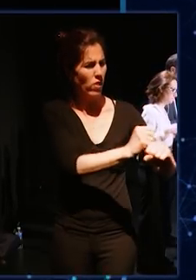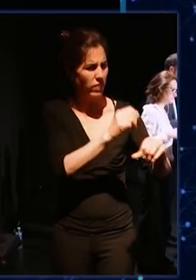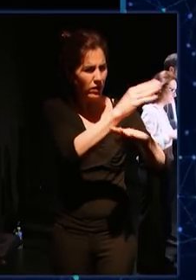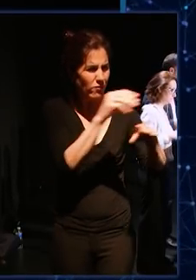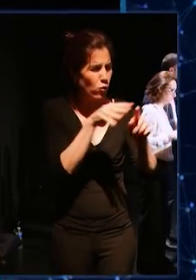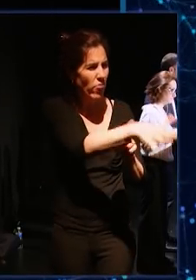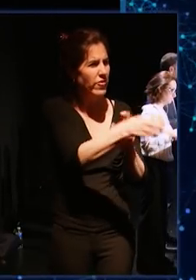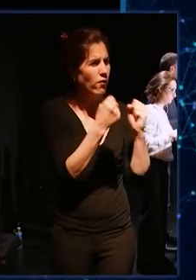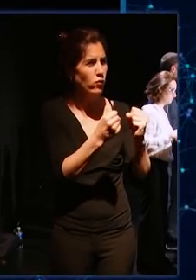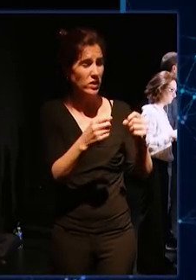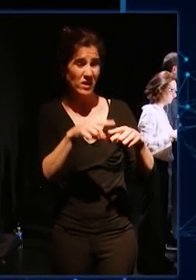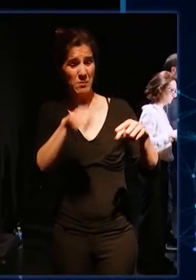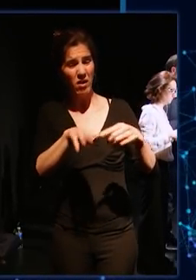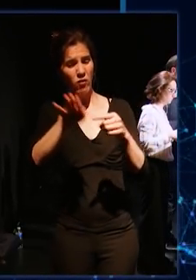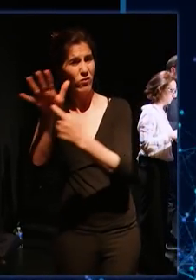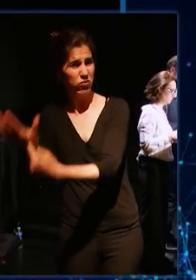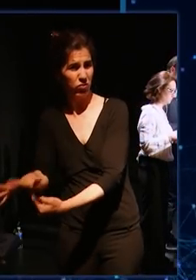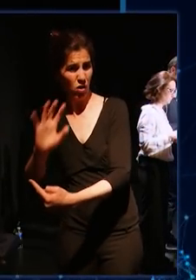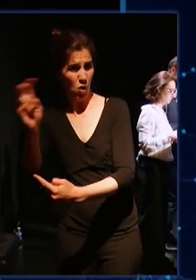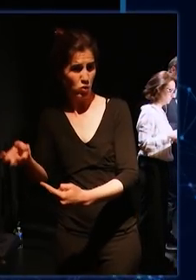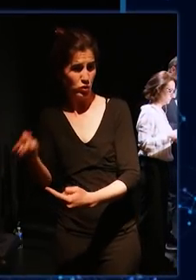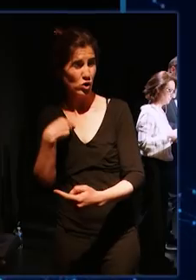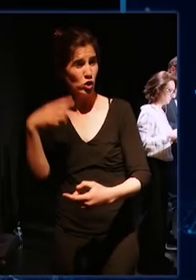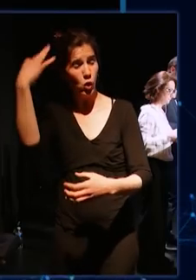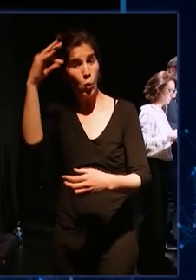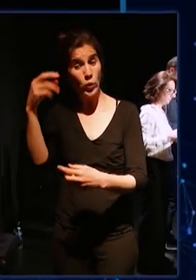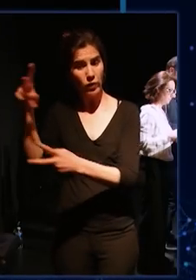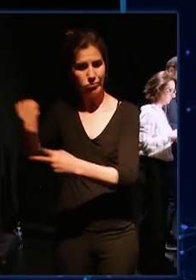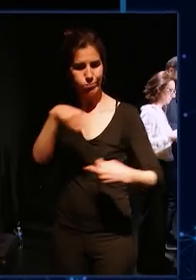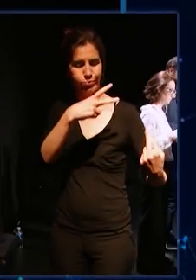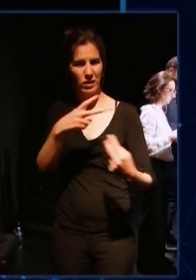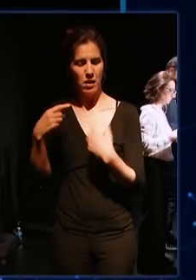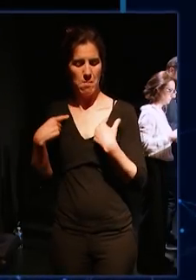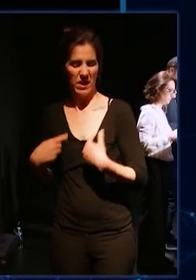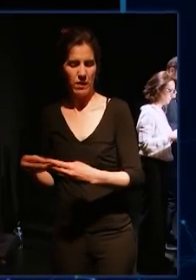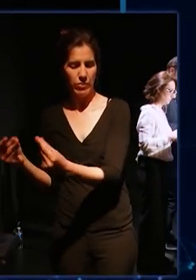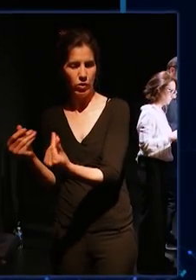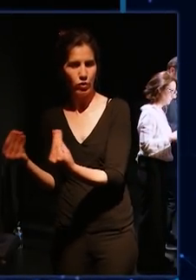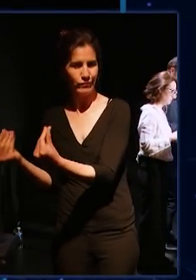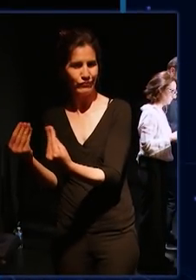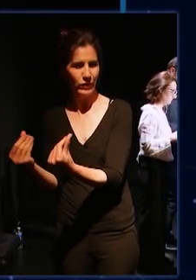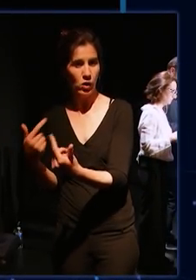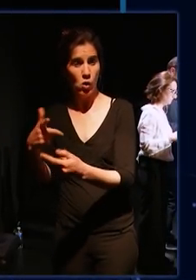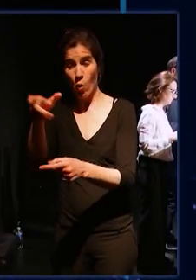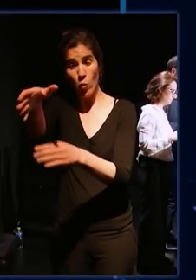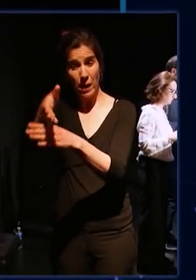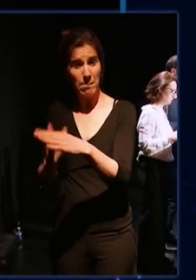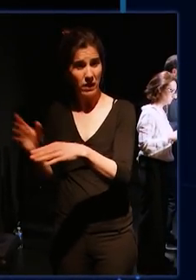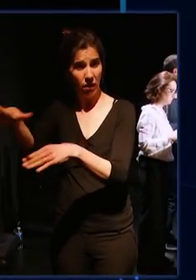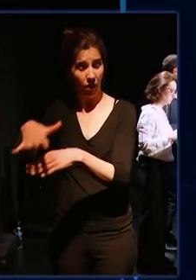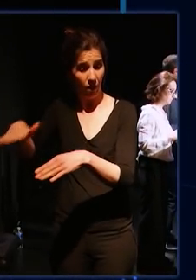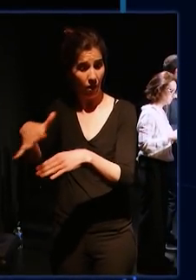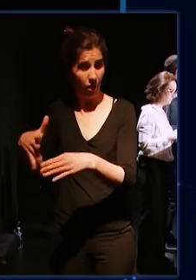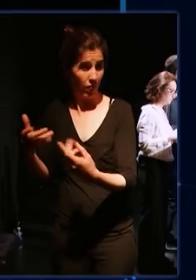patente. Yo no les hablo más que de la percepción que de ese sector de la población de Cardedeu, que no es